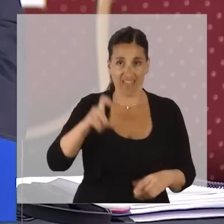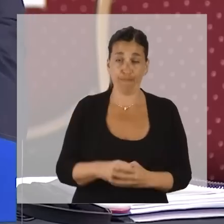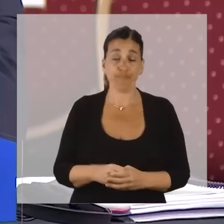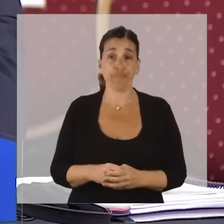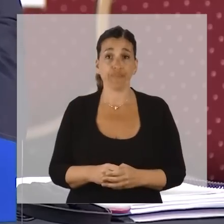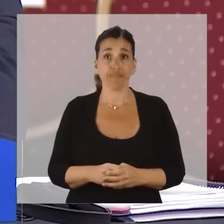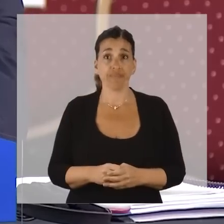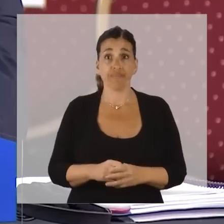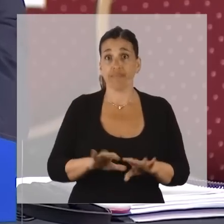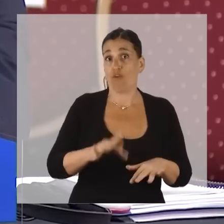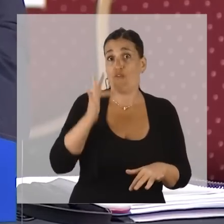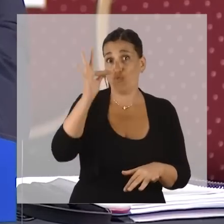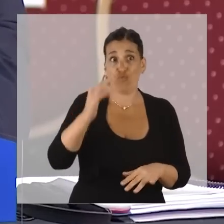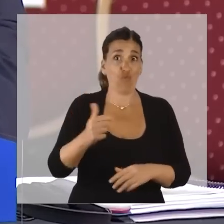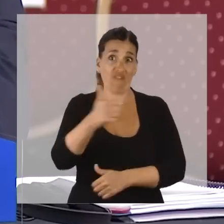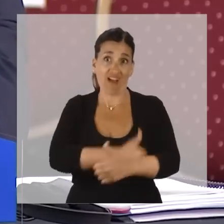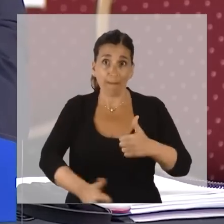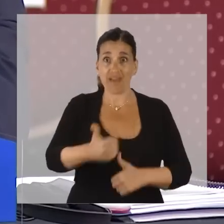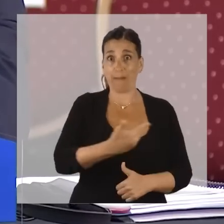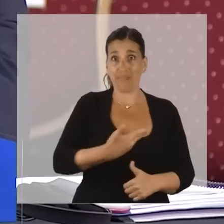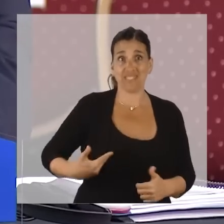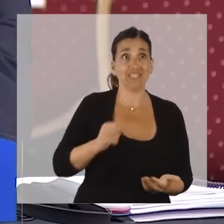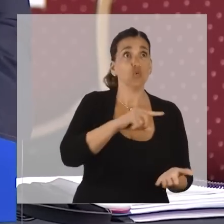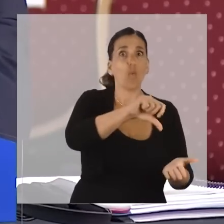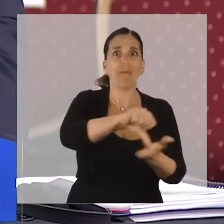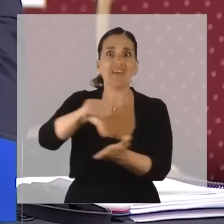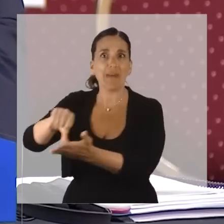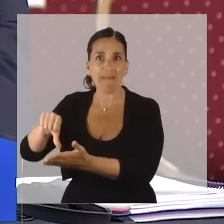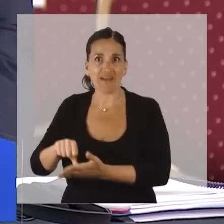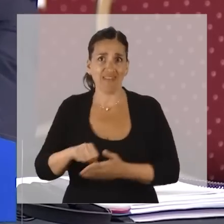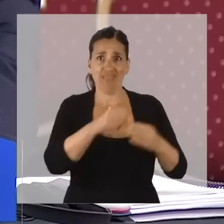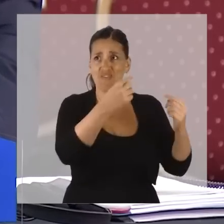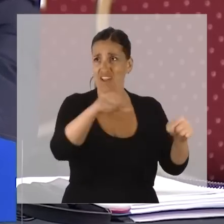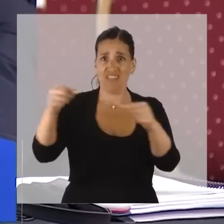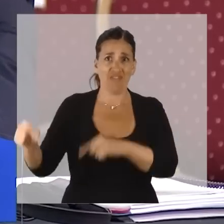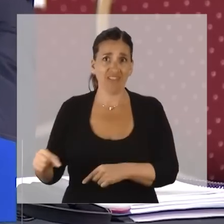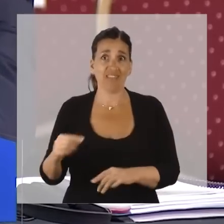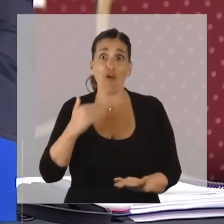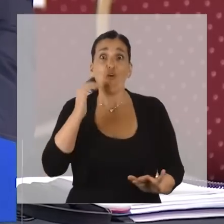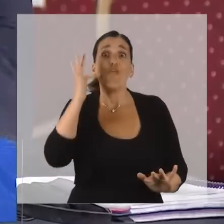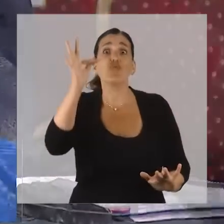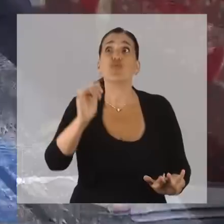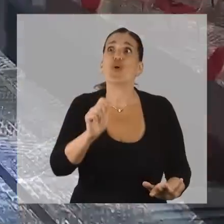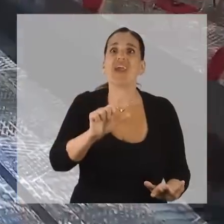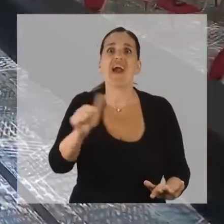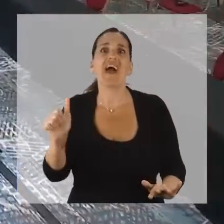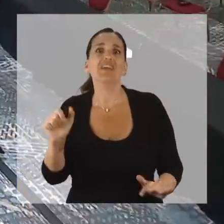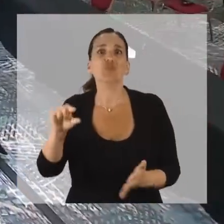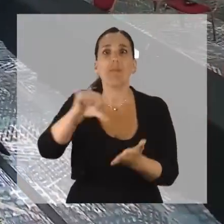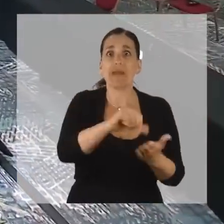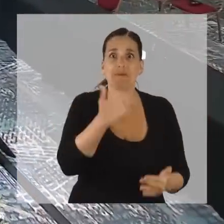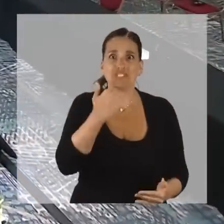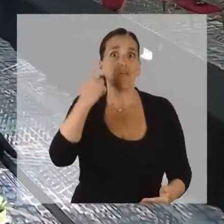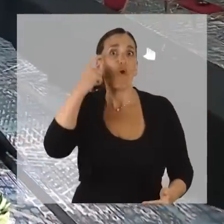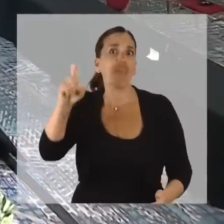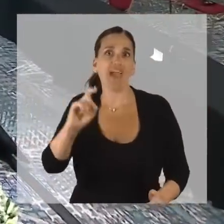en algún momento ninguno de nosotros va a estar acá y no sabemos quién nos va a suceder no sabemos Cuál va a